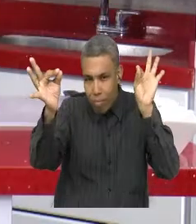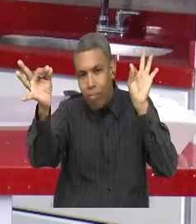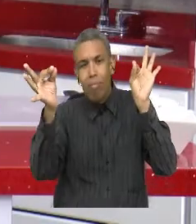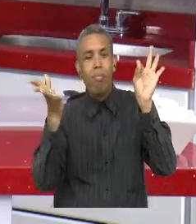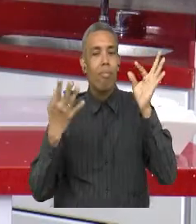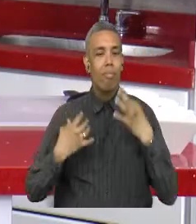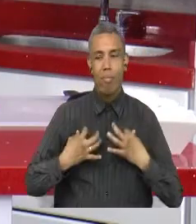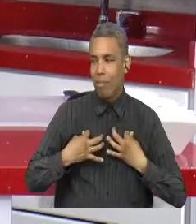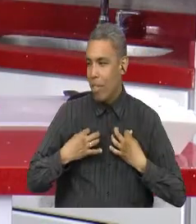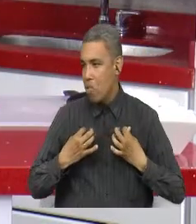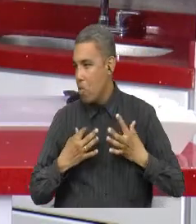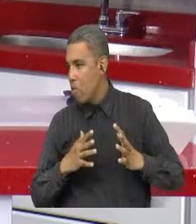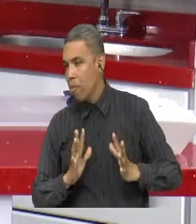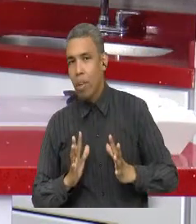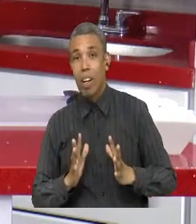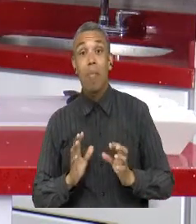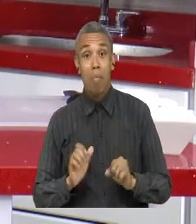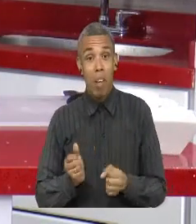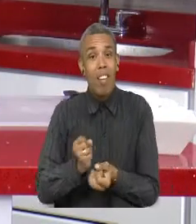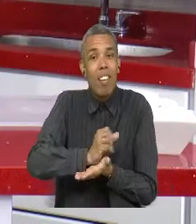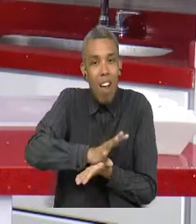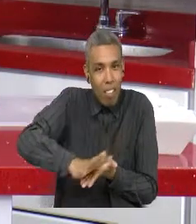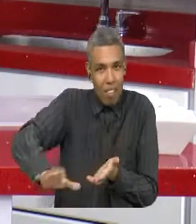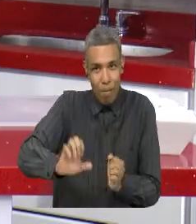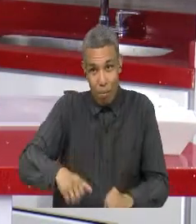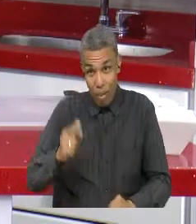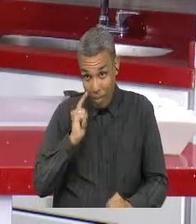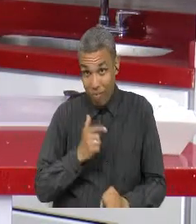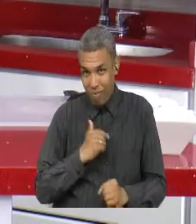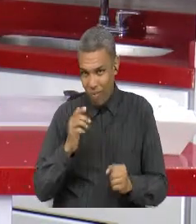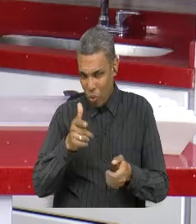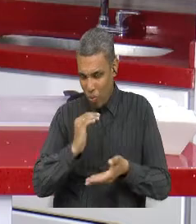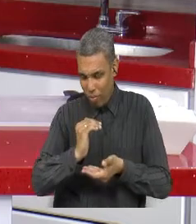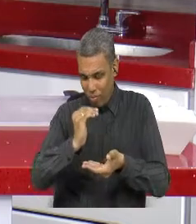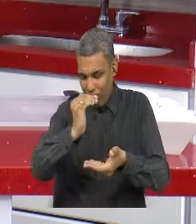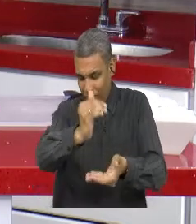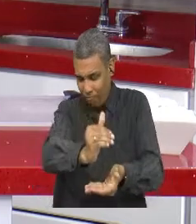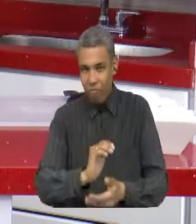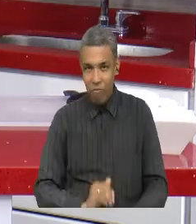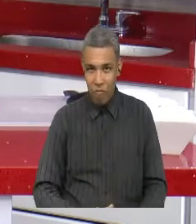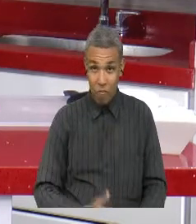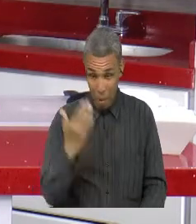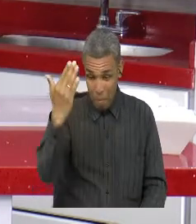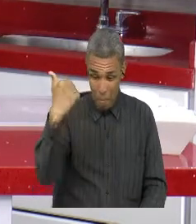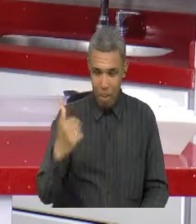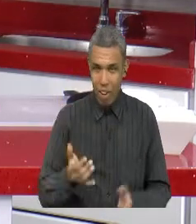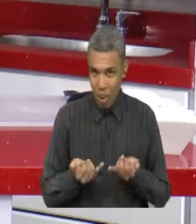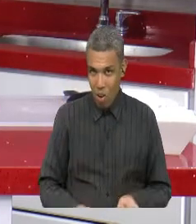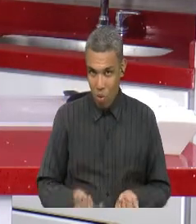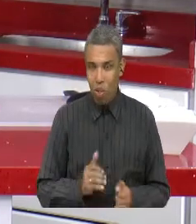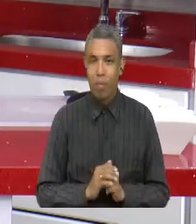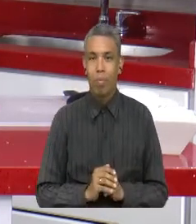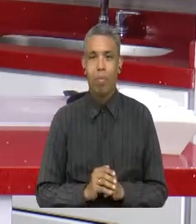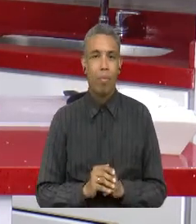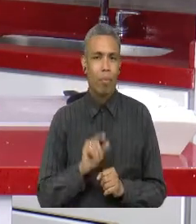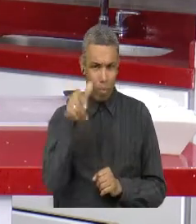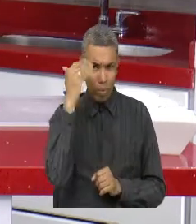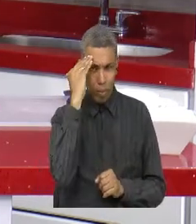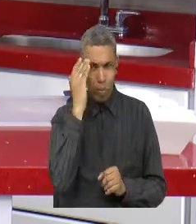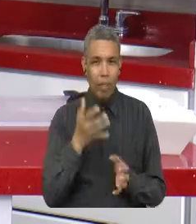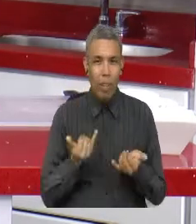regalo. Por supuesto, felicitándolas a ustedes, precisamente a nosotras las mujeres, en esta temporada del 8 de marzo,